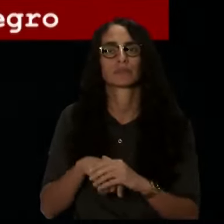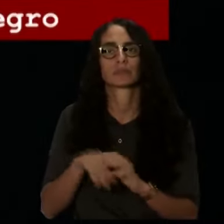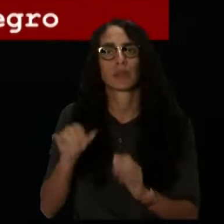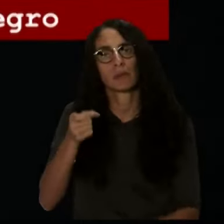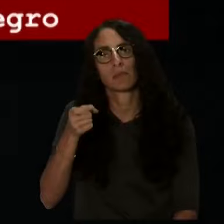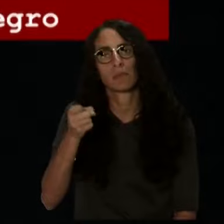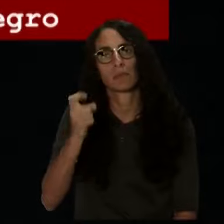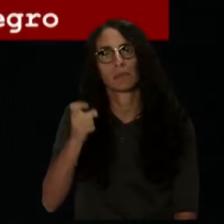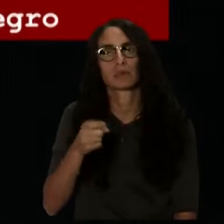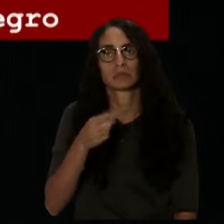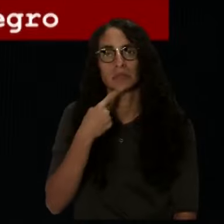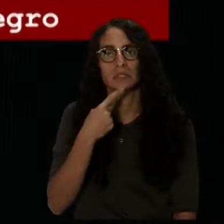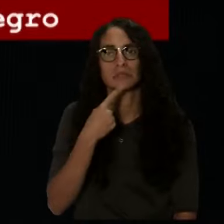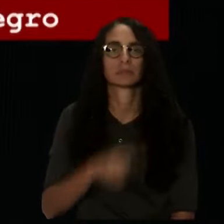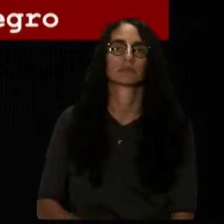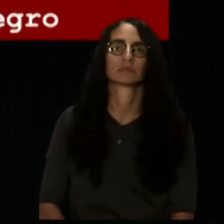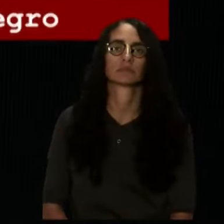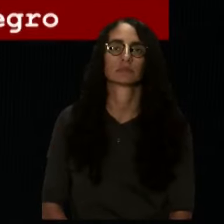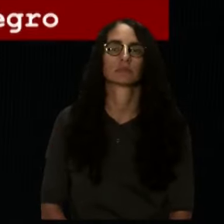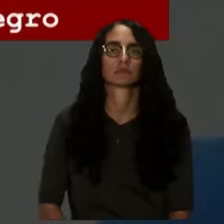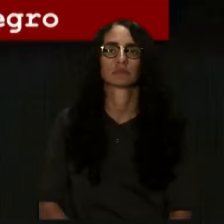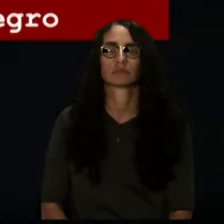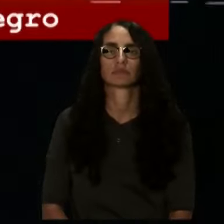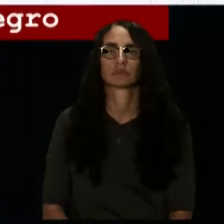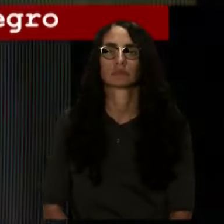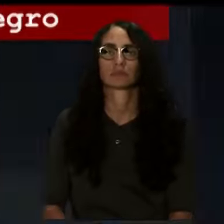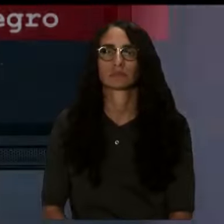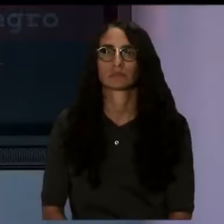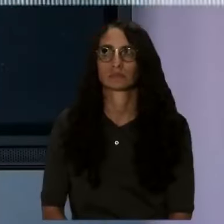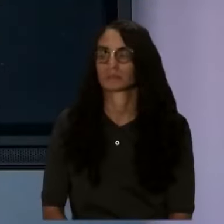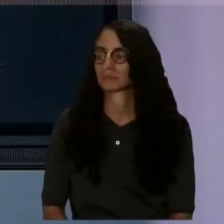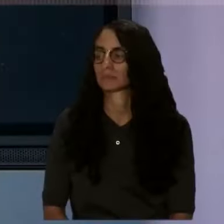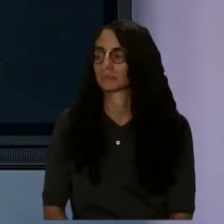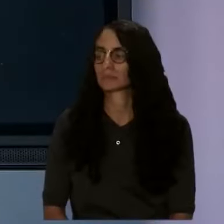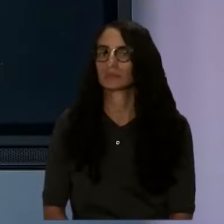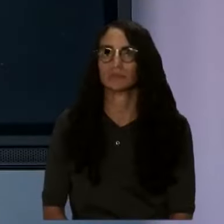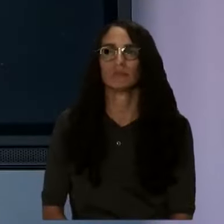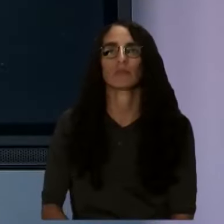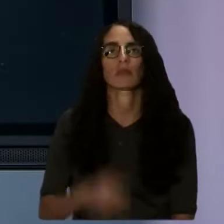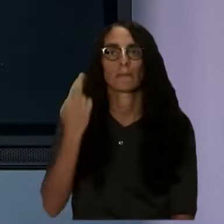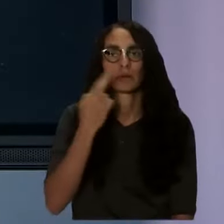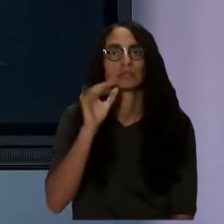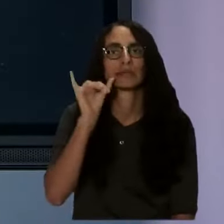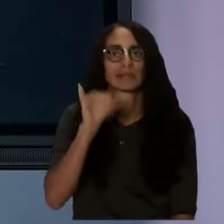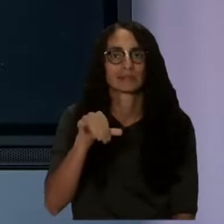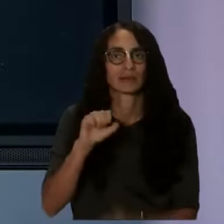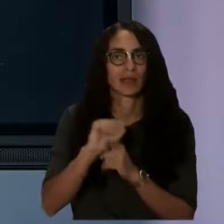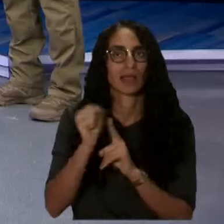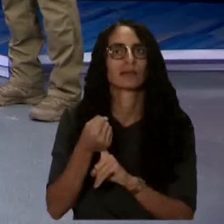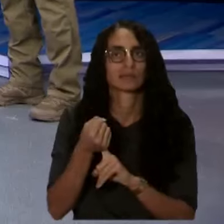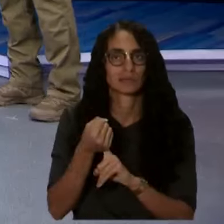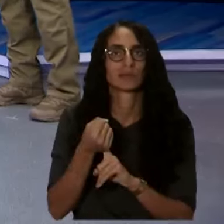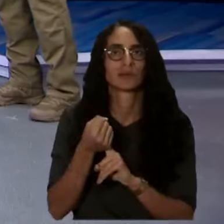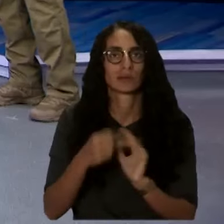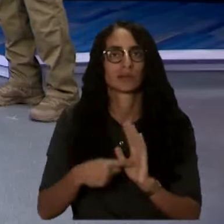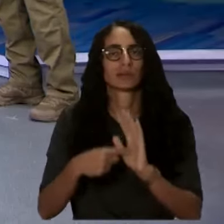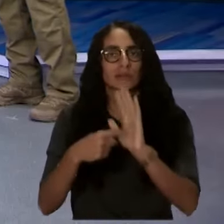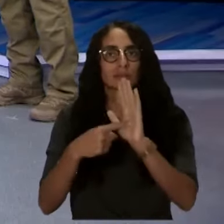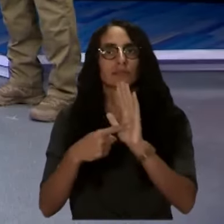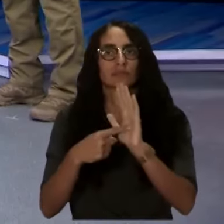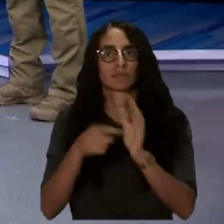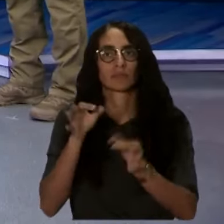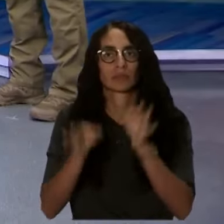tiros como él expresó creíble a por estos casos pues se presentó verdad la denunci ante